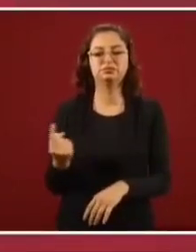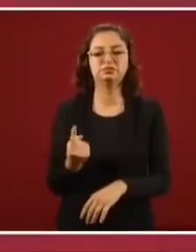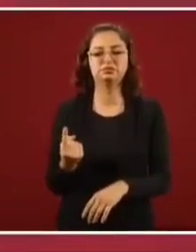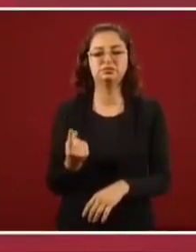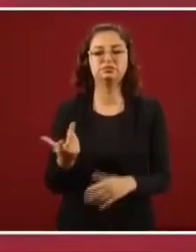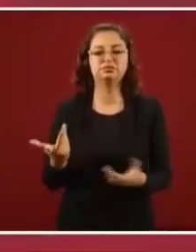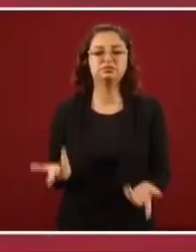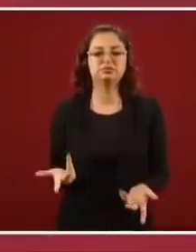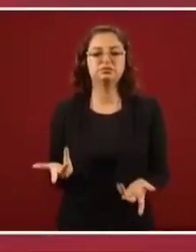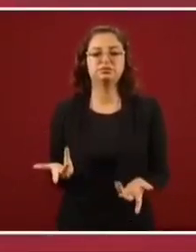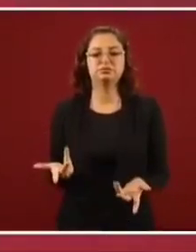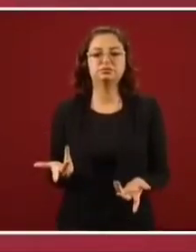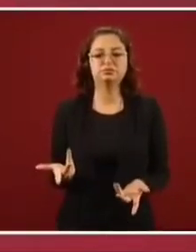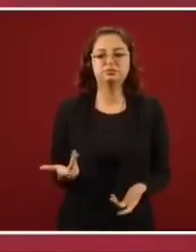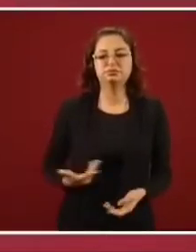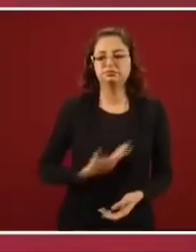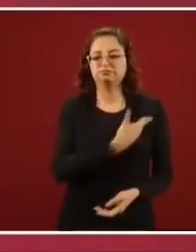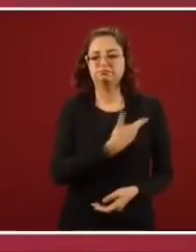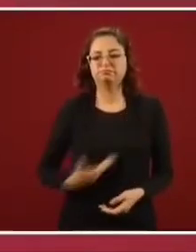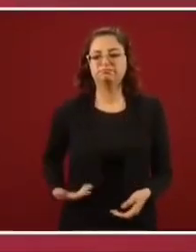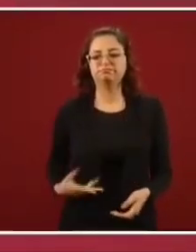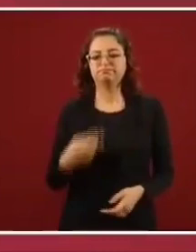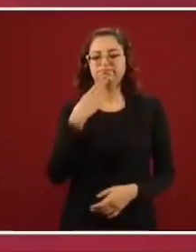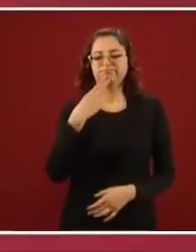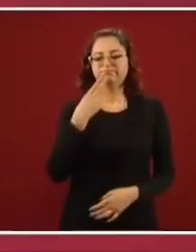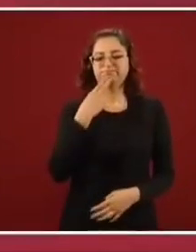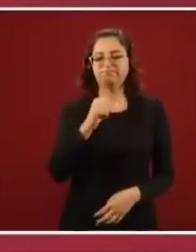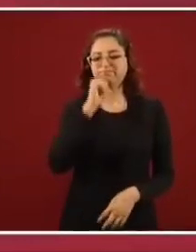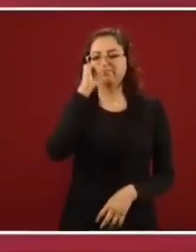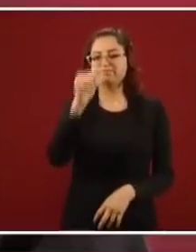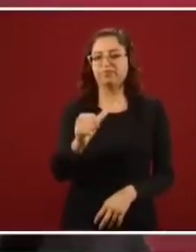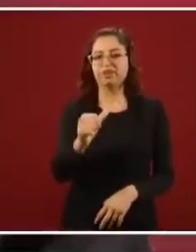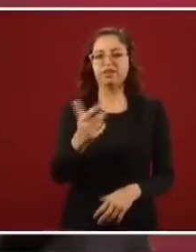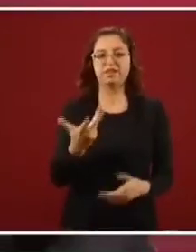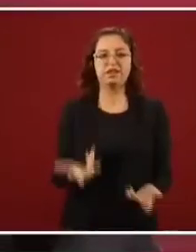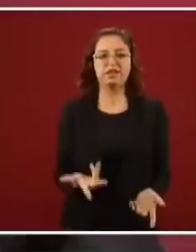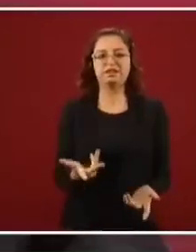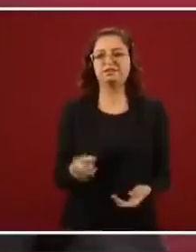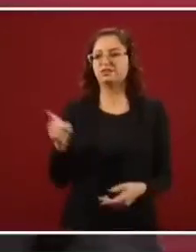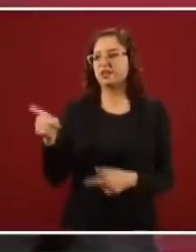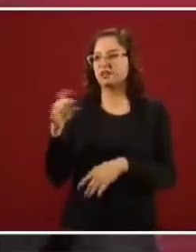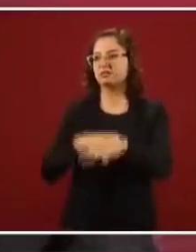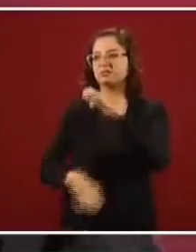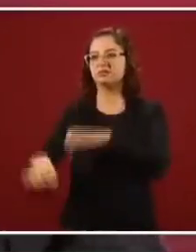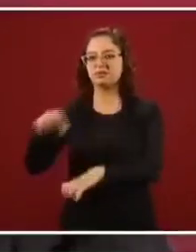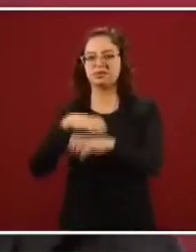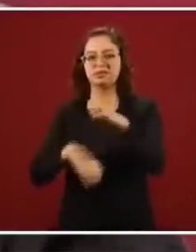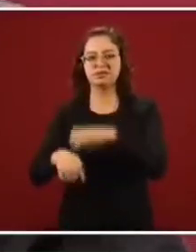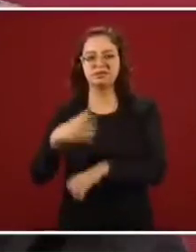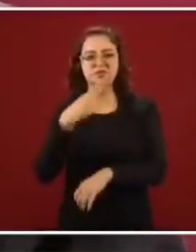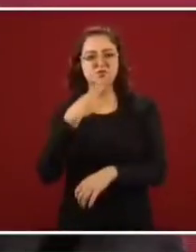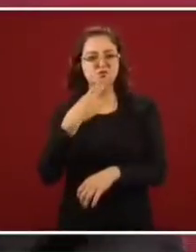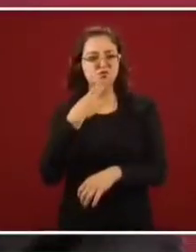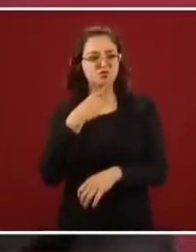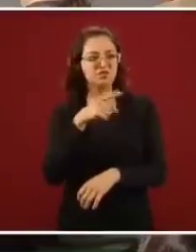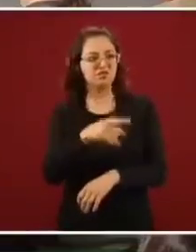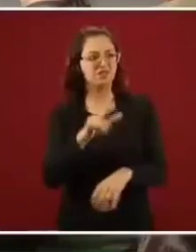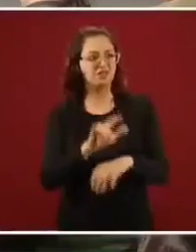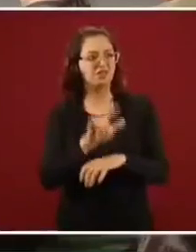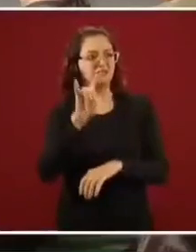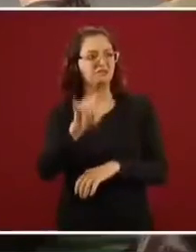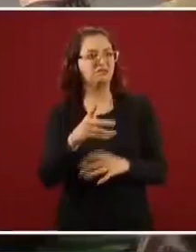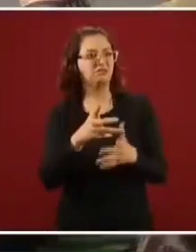si el presidente no lo va a usar, pues ¿qué empresa usa un avión así? La verdad que fue un exceso